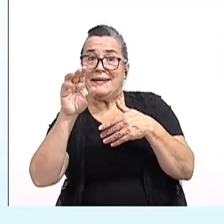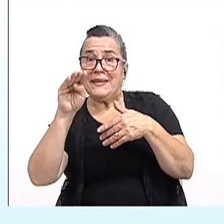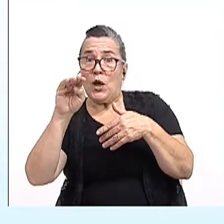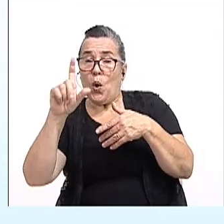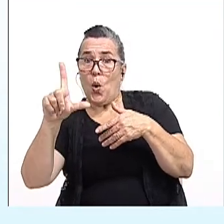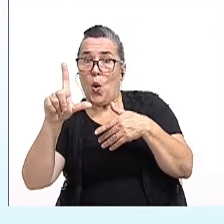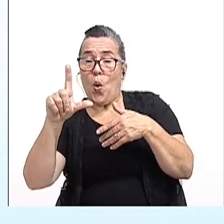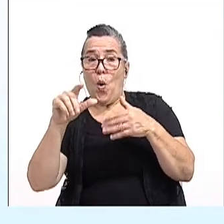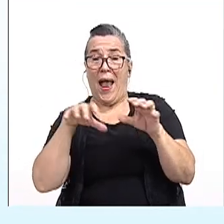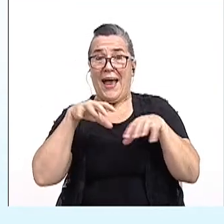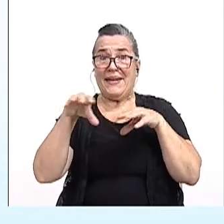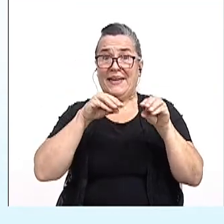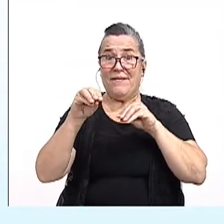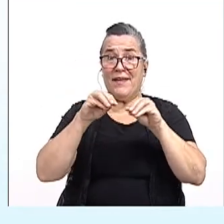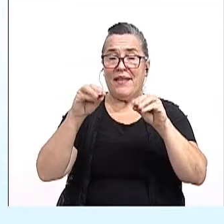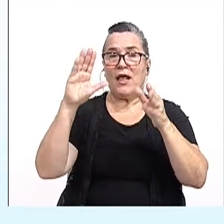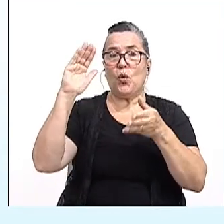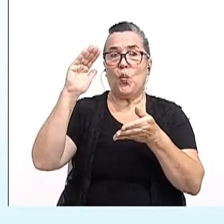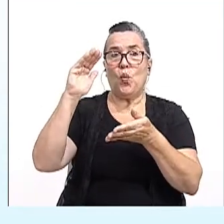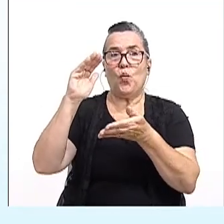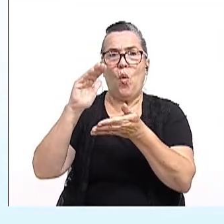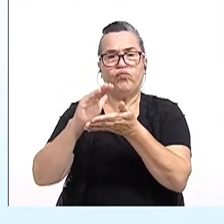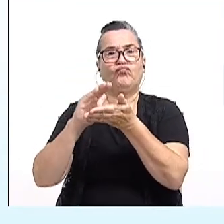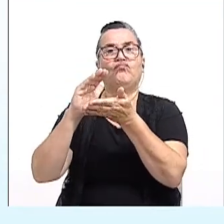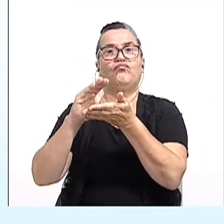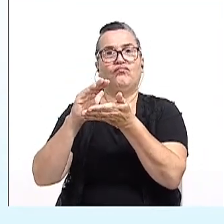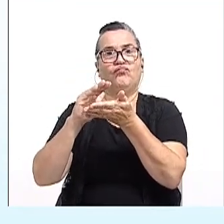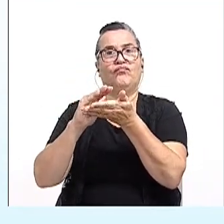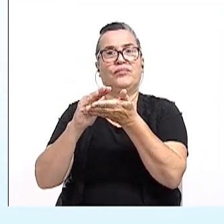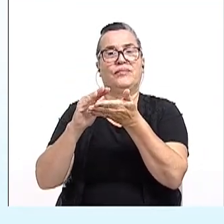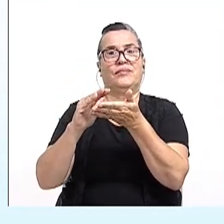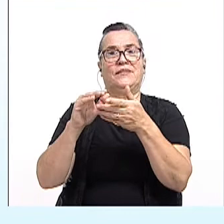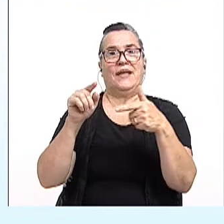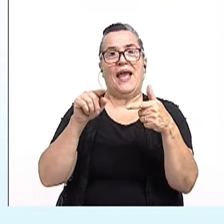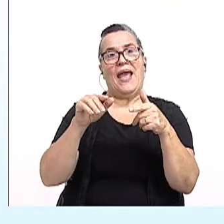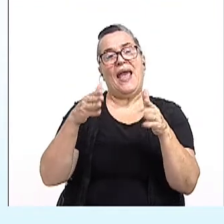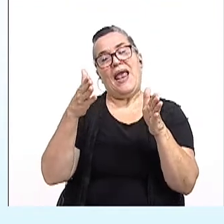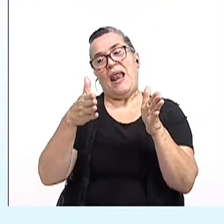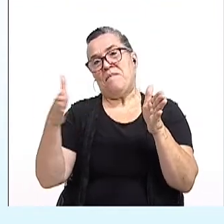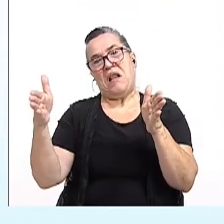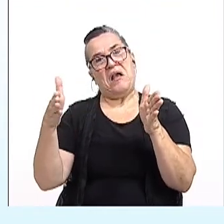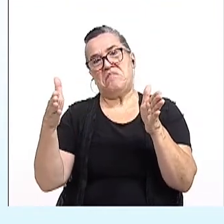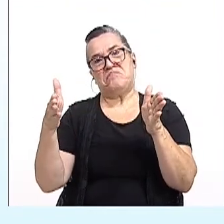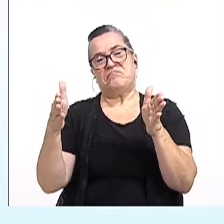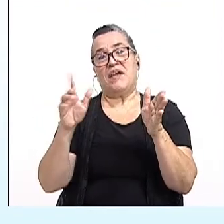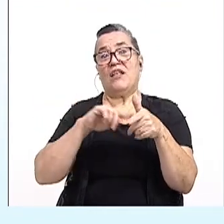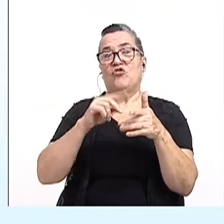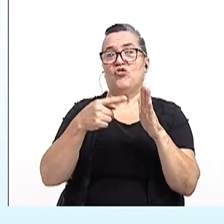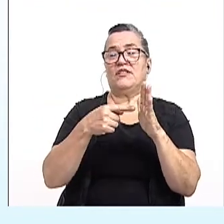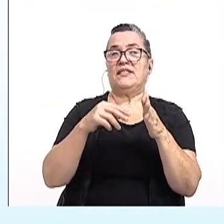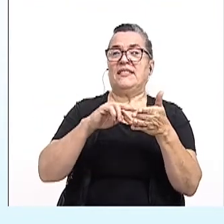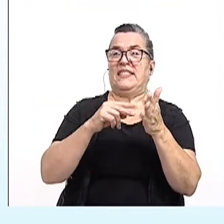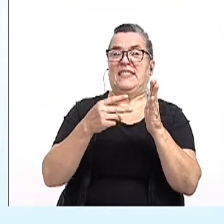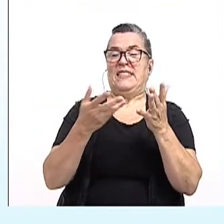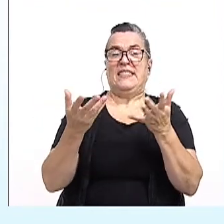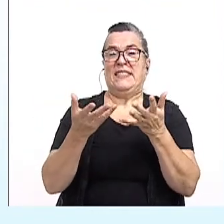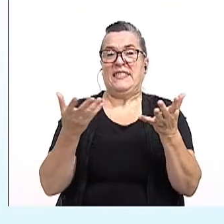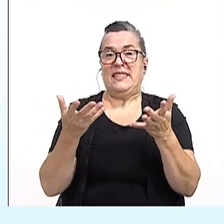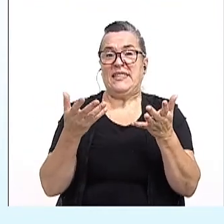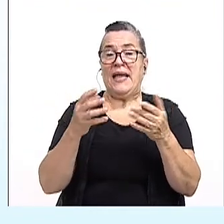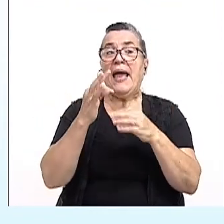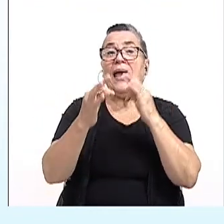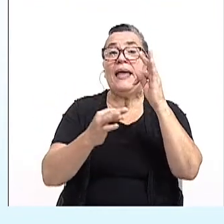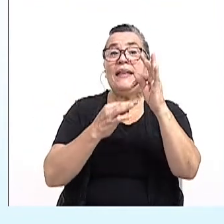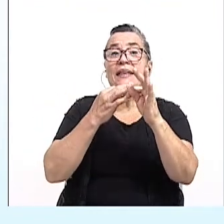el nivel de actividad disminuye drásticamente del otro lado de la placa, lo que repercute también en el tipo